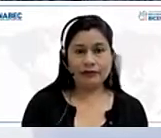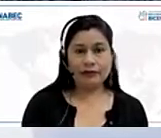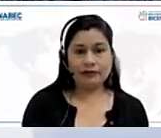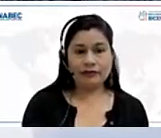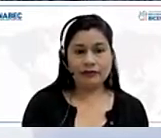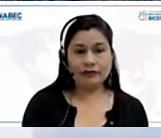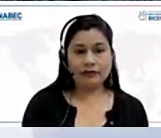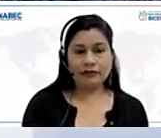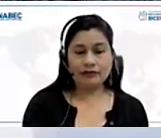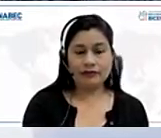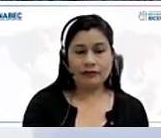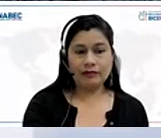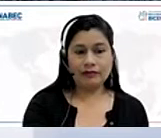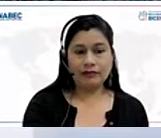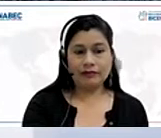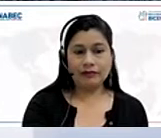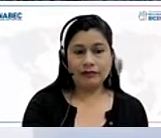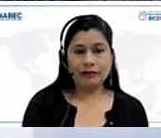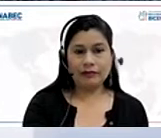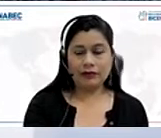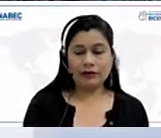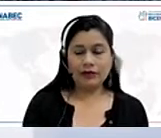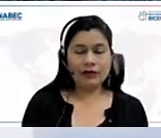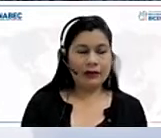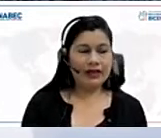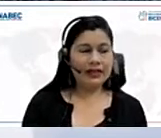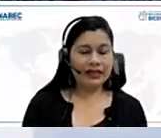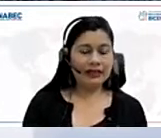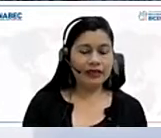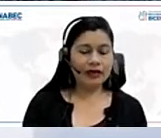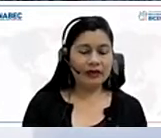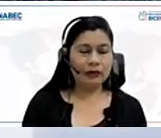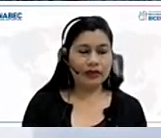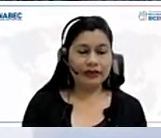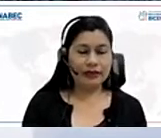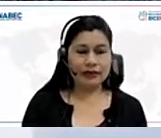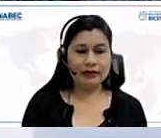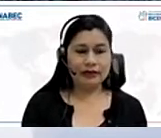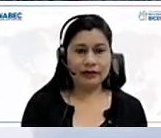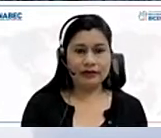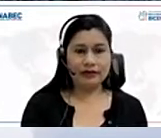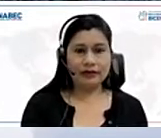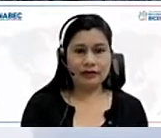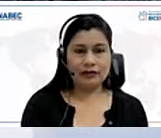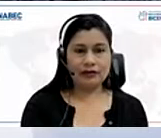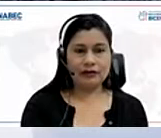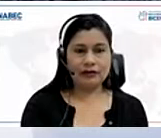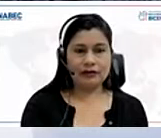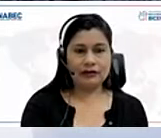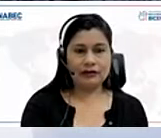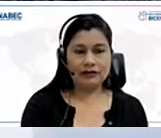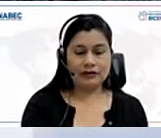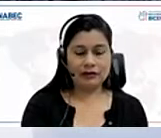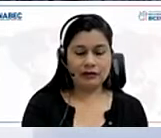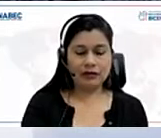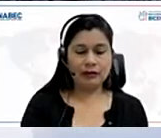Ah, bueno, si no me equivoco es un aproximado de 100 entre 120 puntaje del TOEFL, ¿no? Para que se